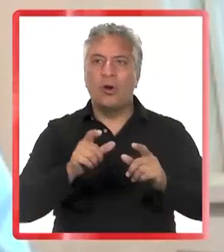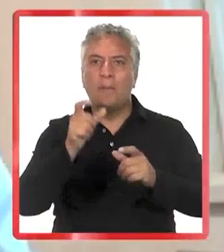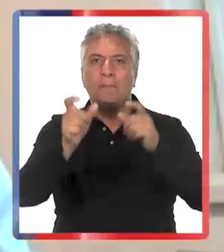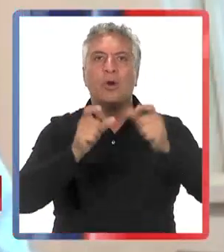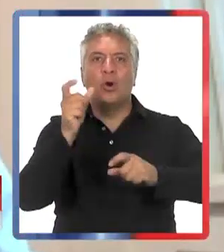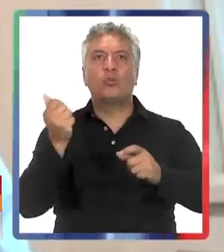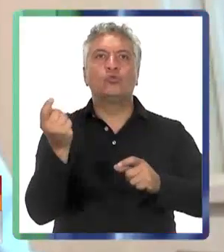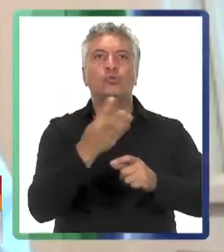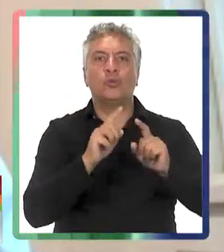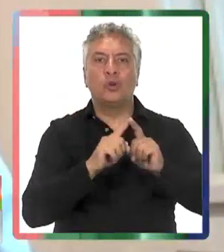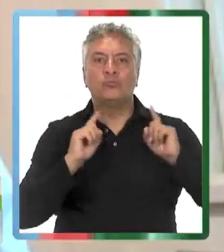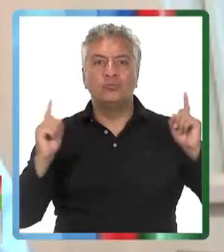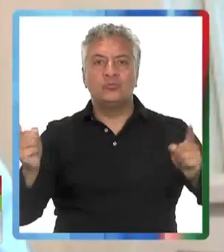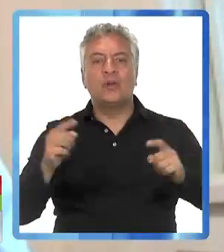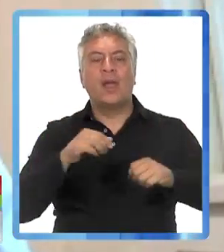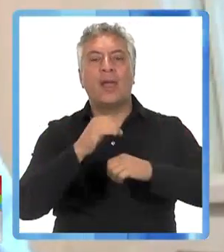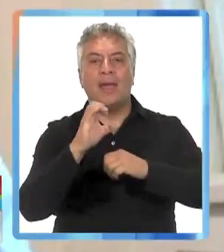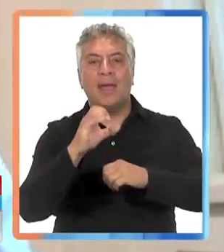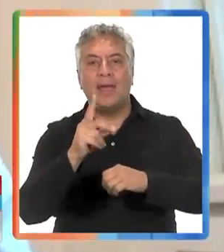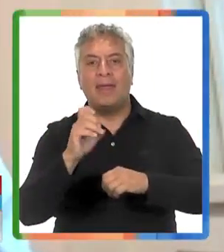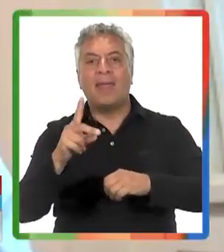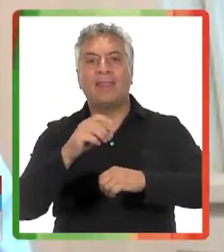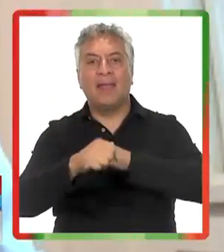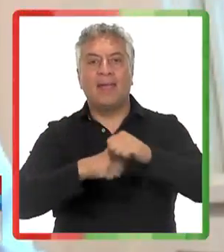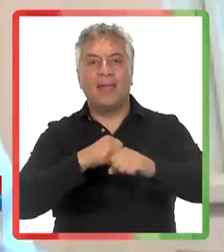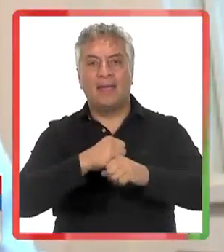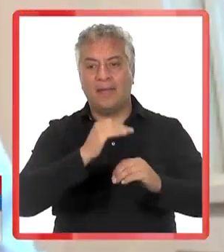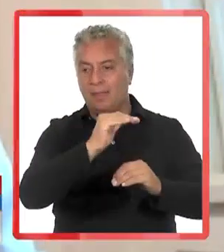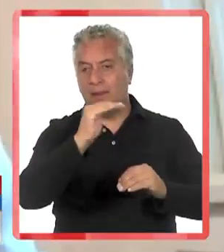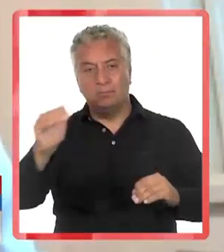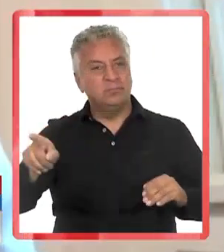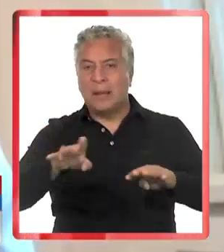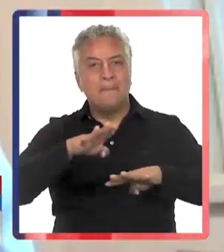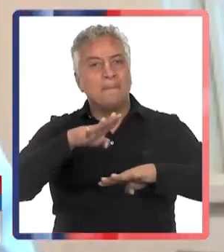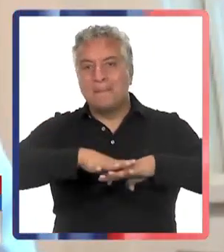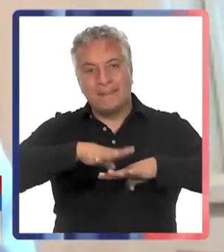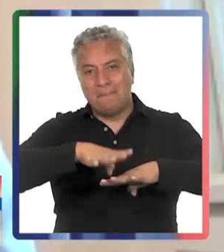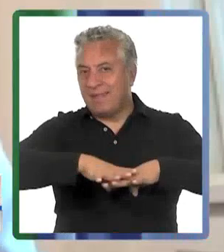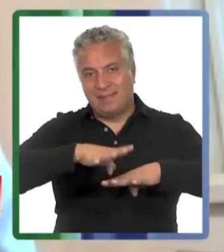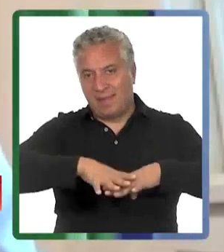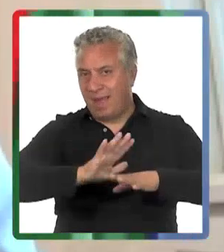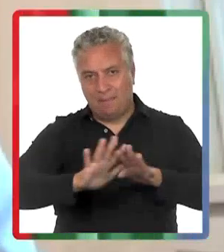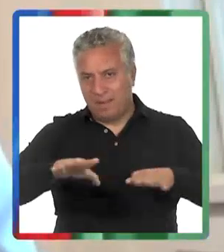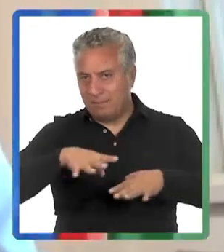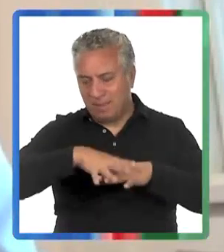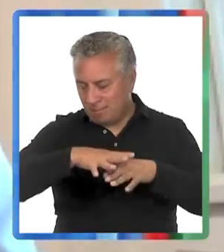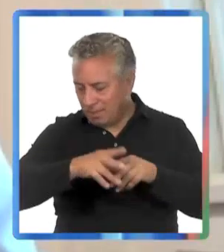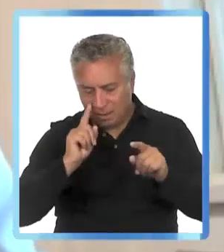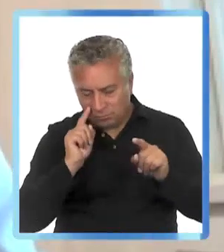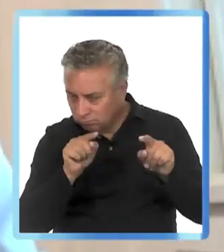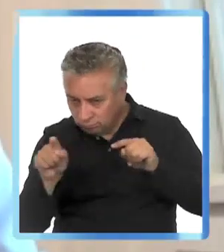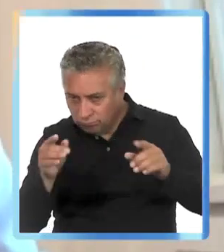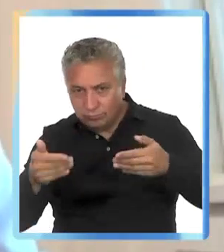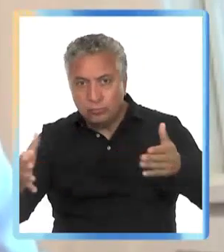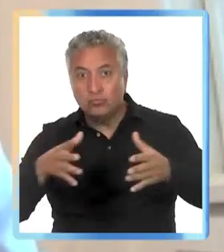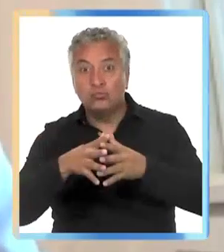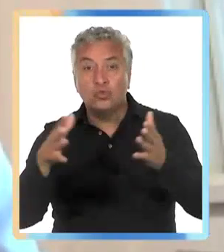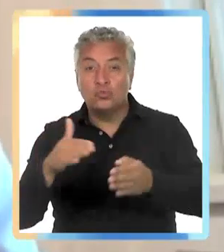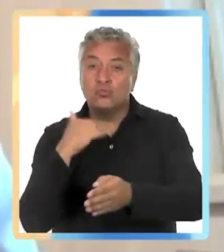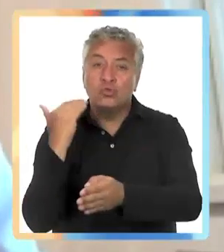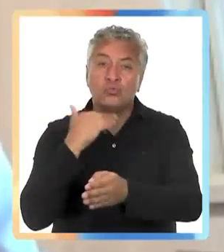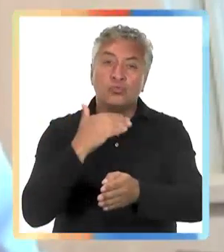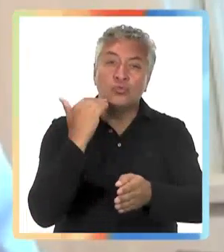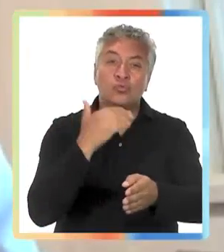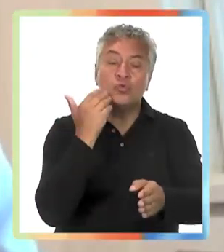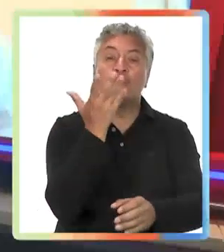en la población general, por rango etario, y ahí se saca un cálculo matemático. En el fondo, entonces, inmediatamente, dado que hubo